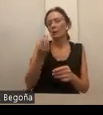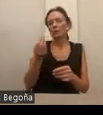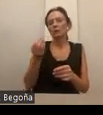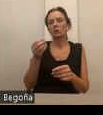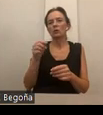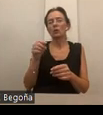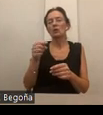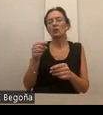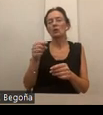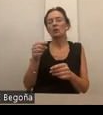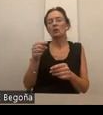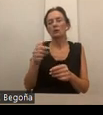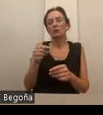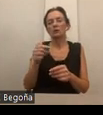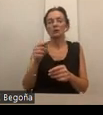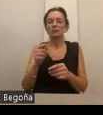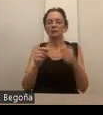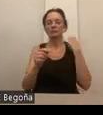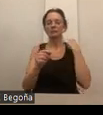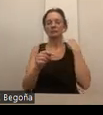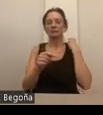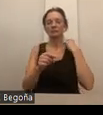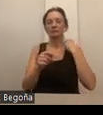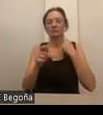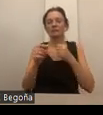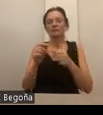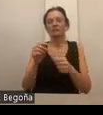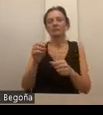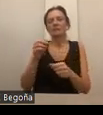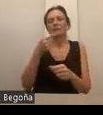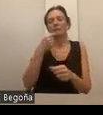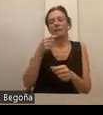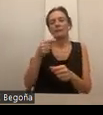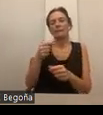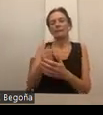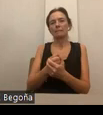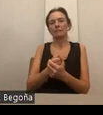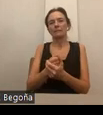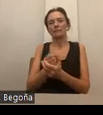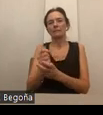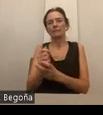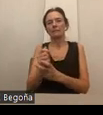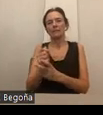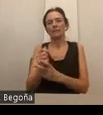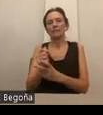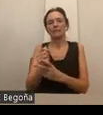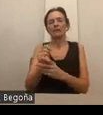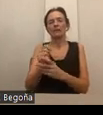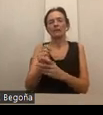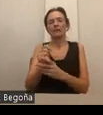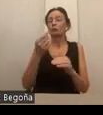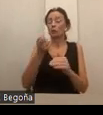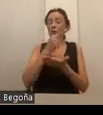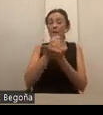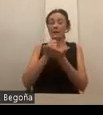medicamentos, lo más probable, además del estrés oxidativo que se genera durante la digestión, cuando damos medicamentos, lo más probable es